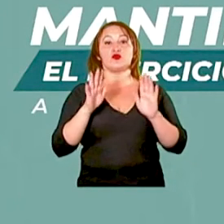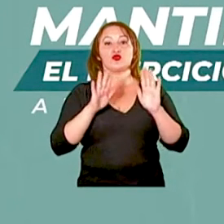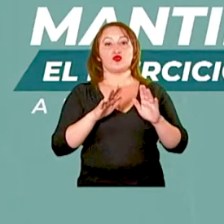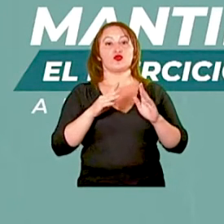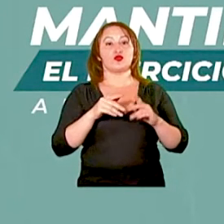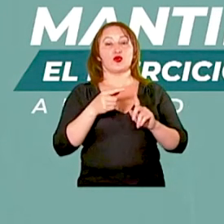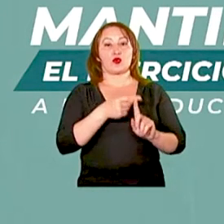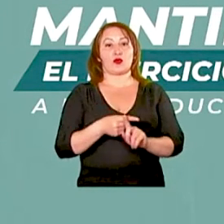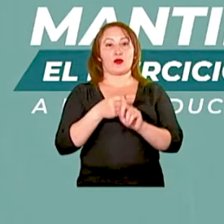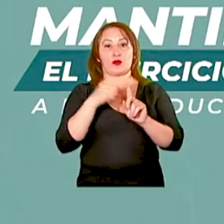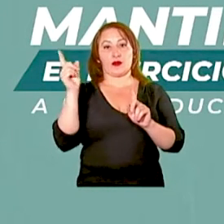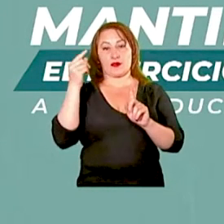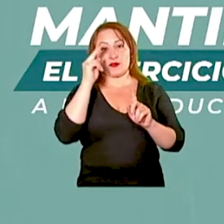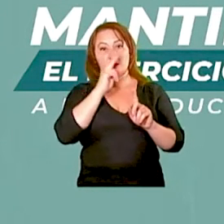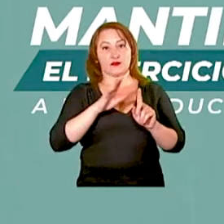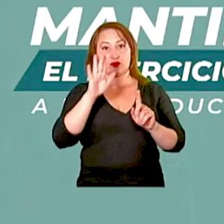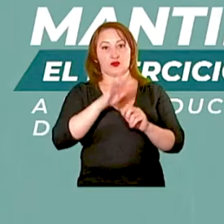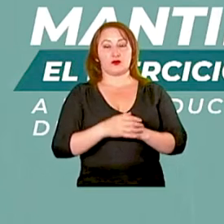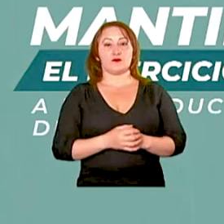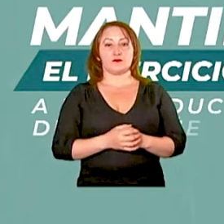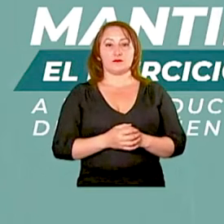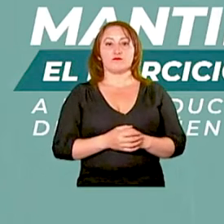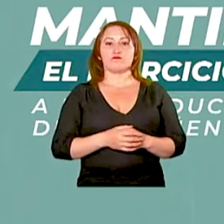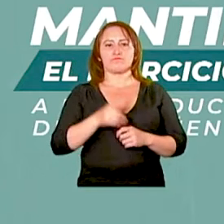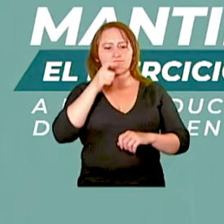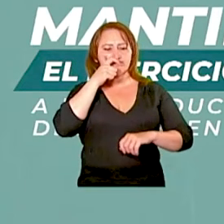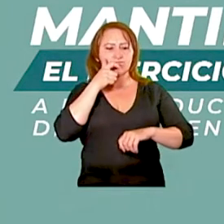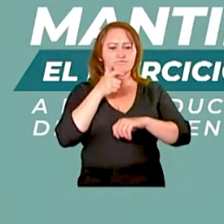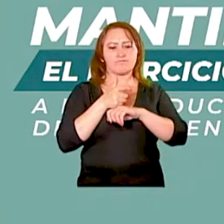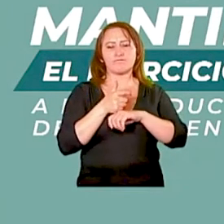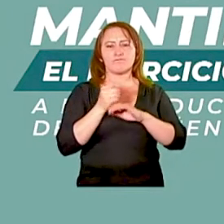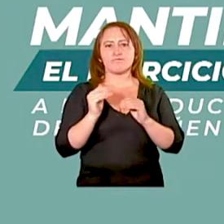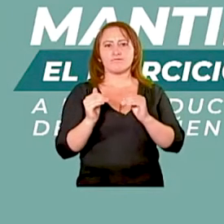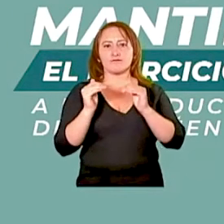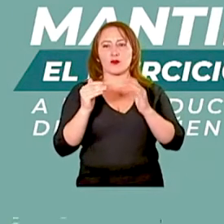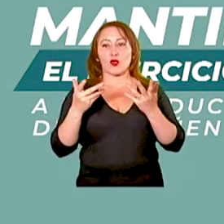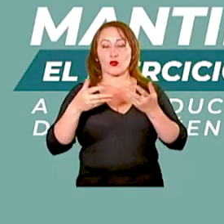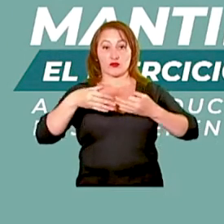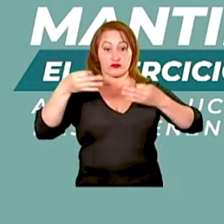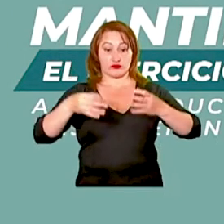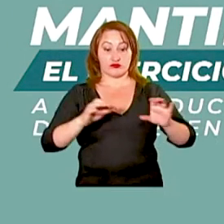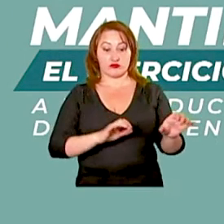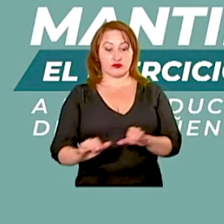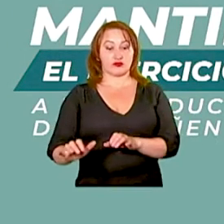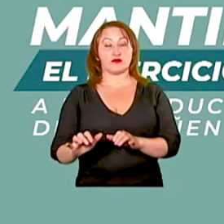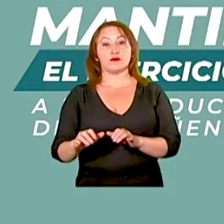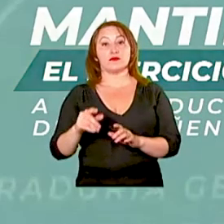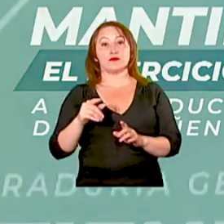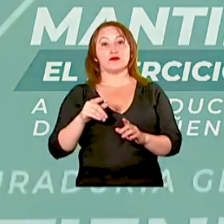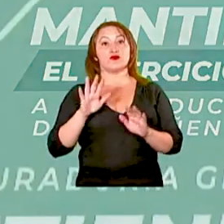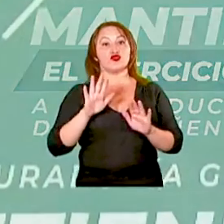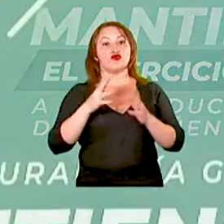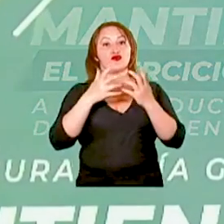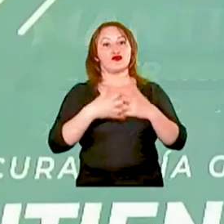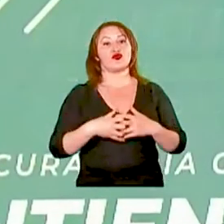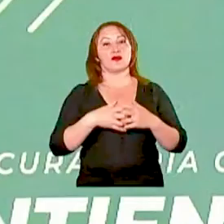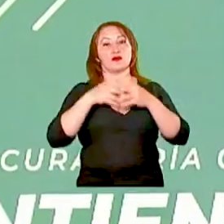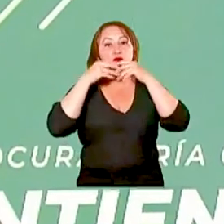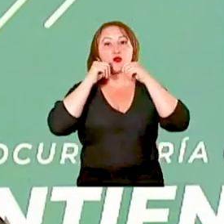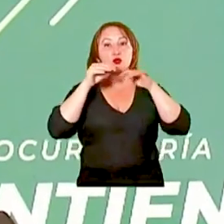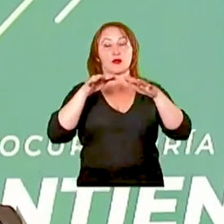la Procuradora General de la Nación ejercer vigilancia superior de la conducta oficial de quienes desempeñen funciones